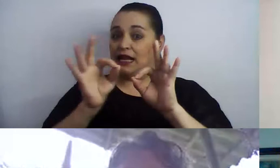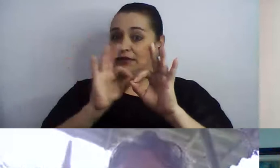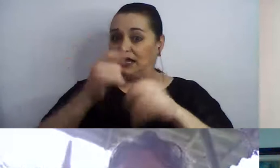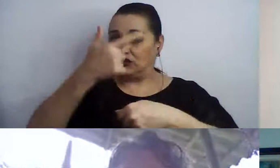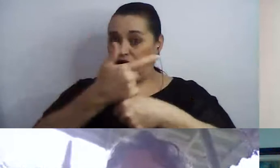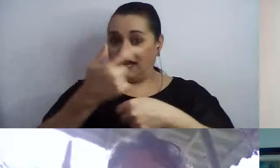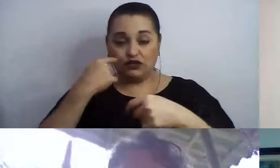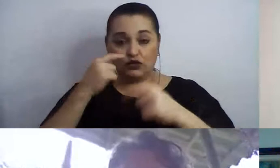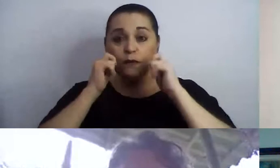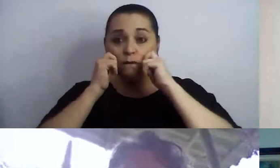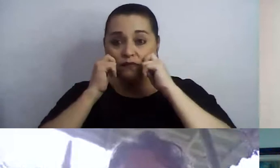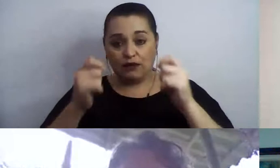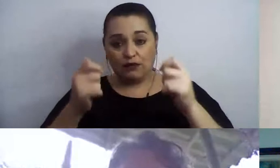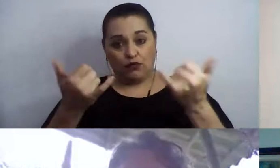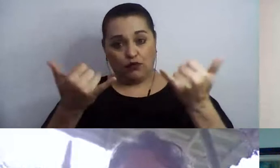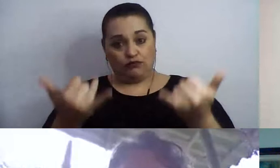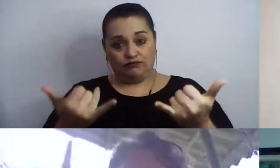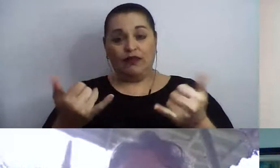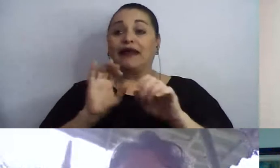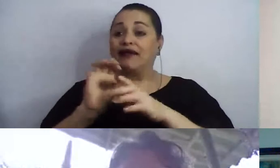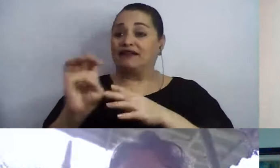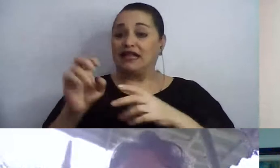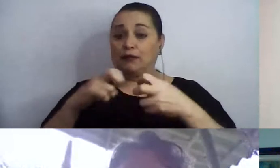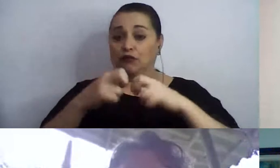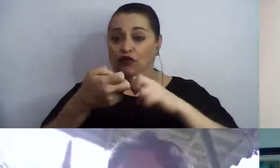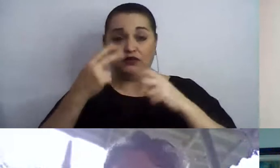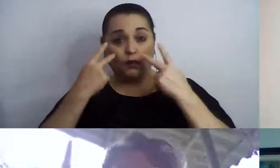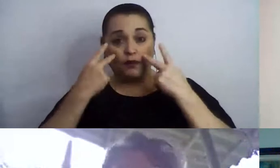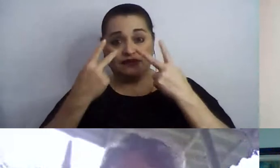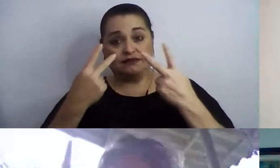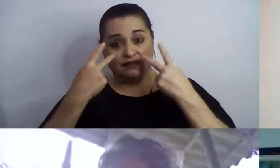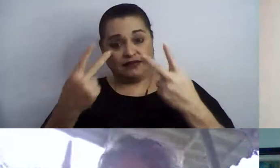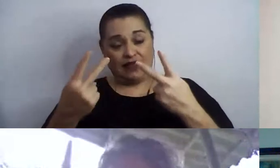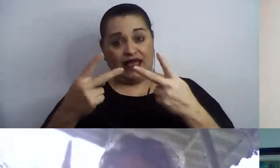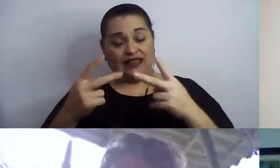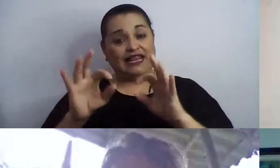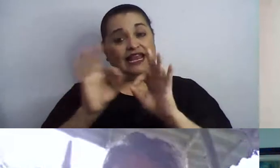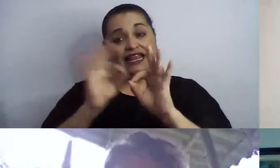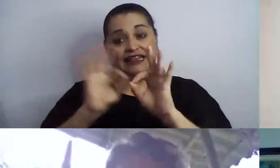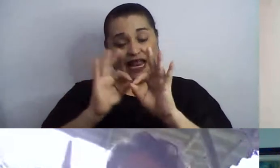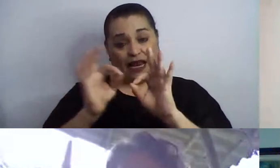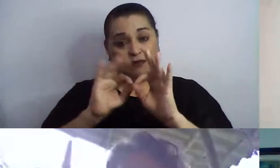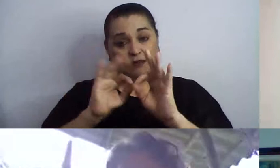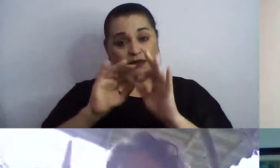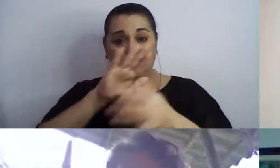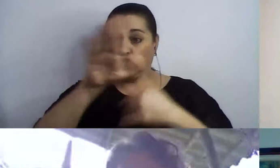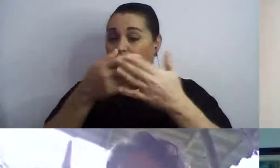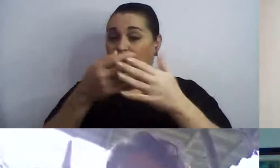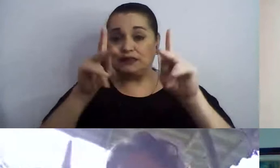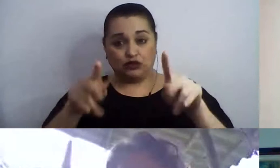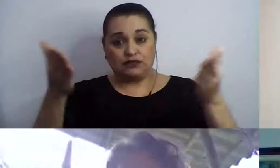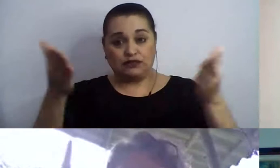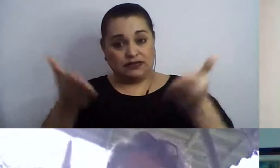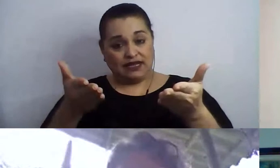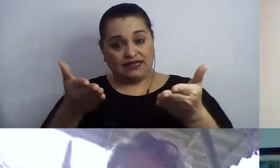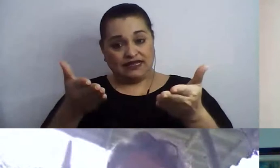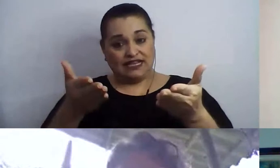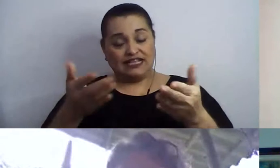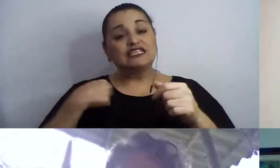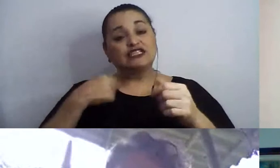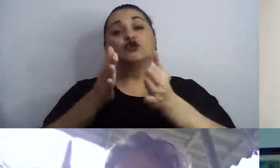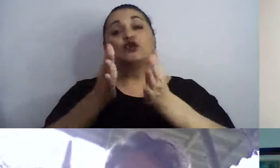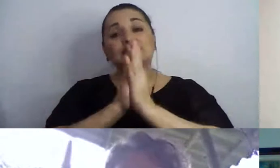del ESCO en vivo para evitar problemas con la visibilidad de la intérprete para todas las personas presentes, estamos